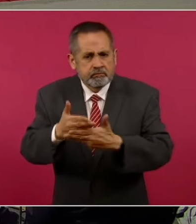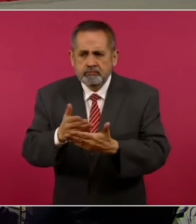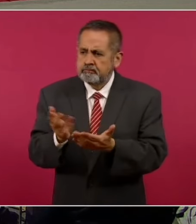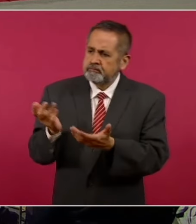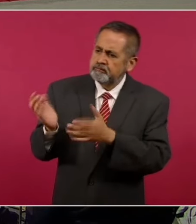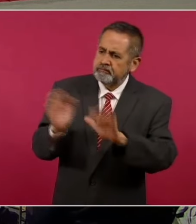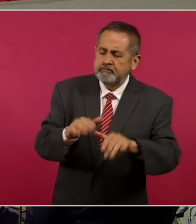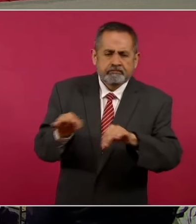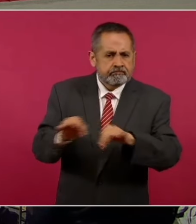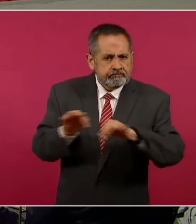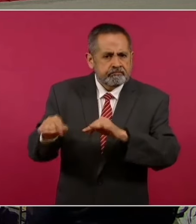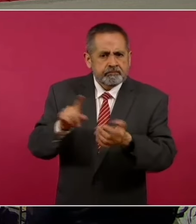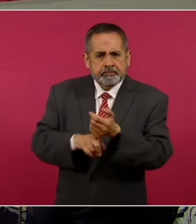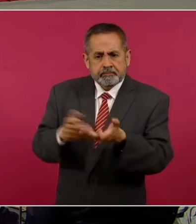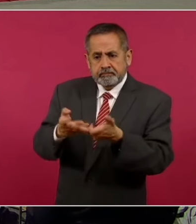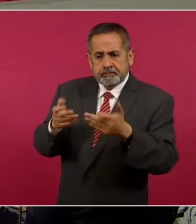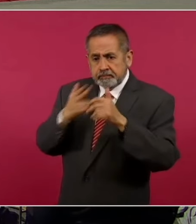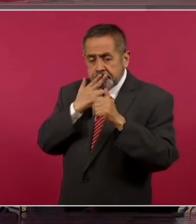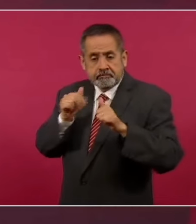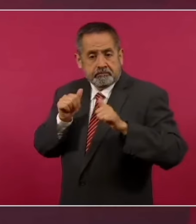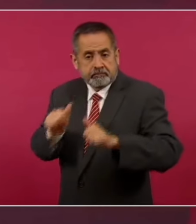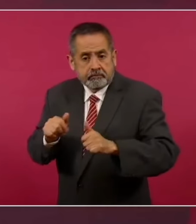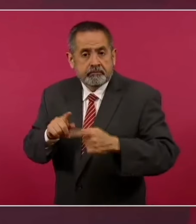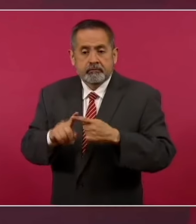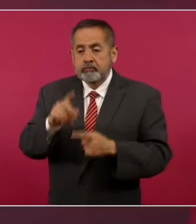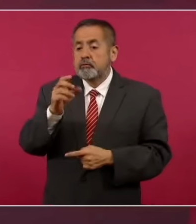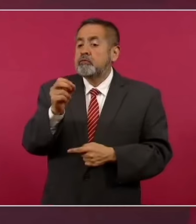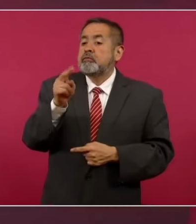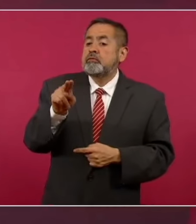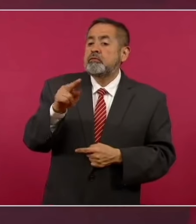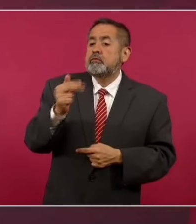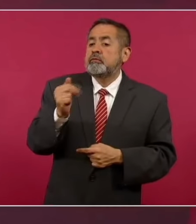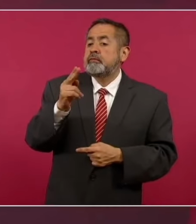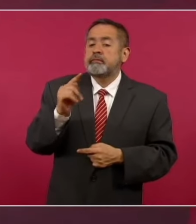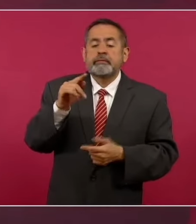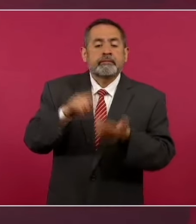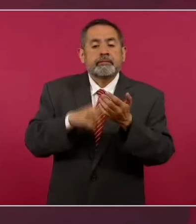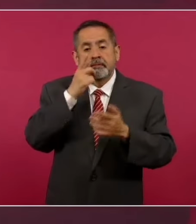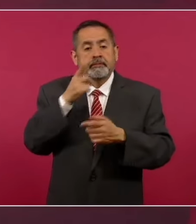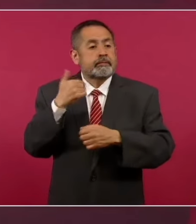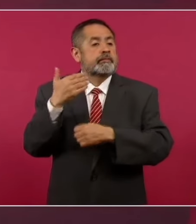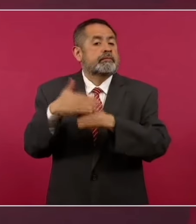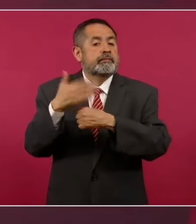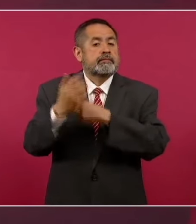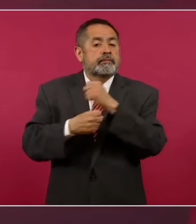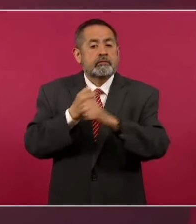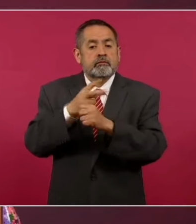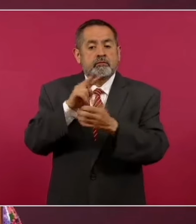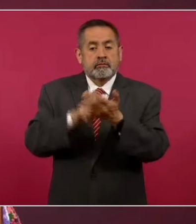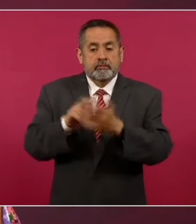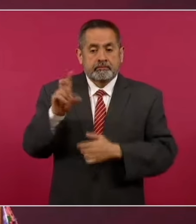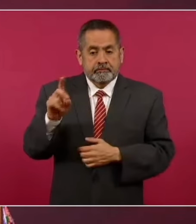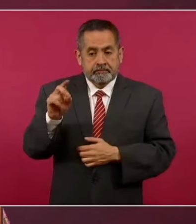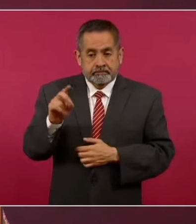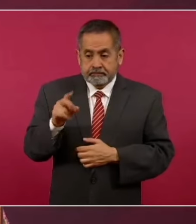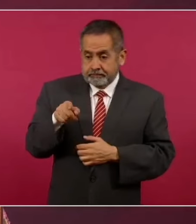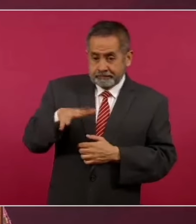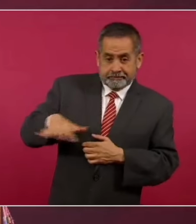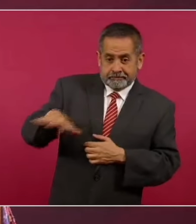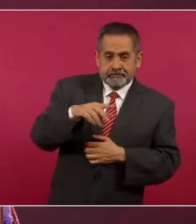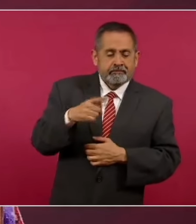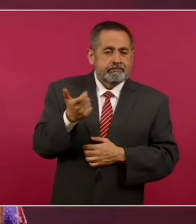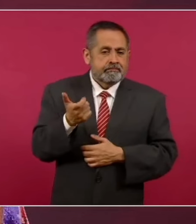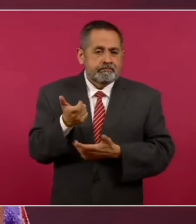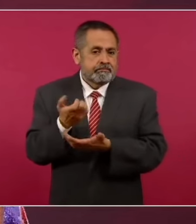nuestro territorio. Según ONU Habitat, dice que en 2030 se duplicará la economía de estas